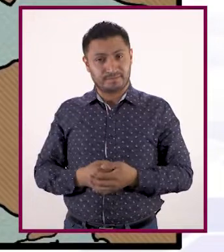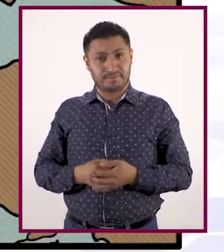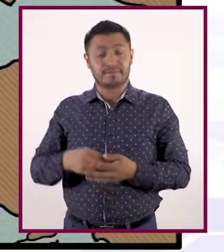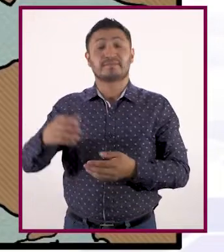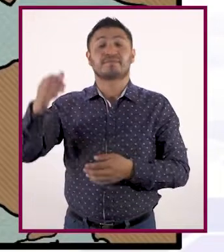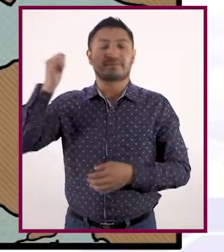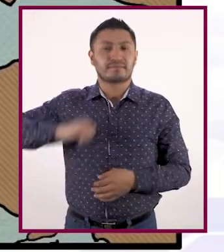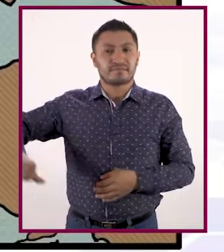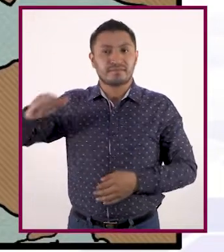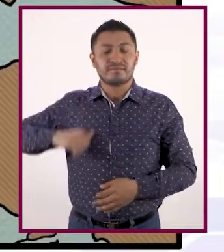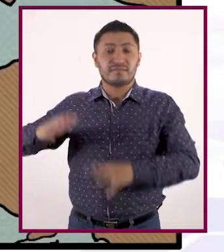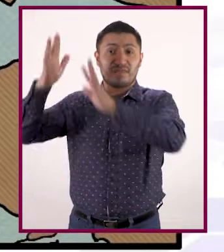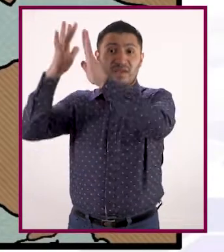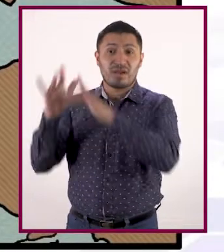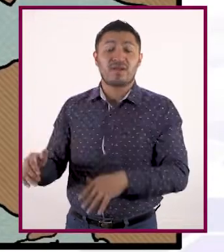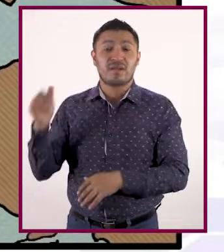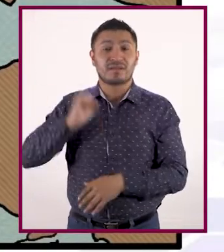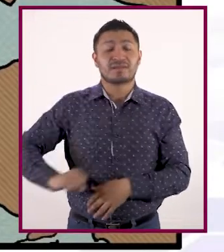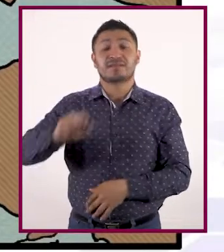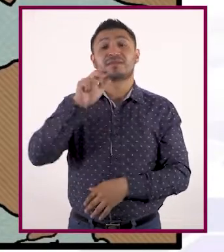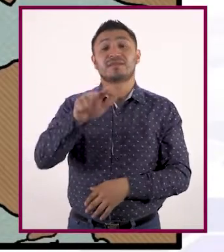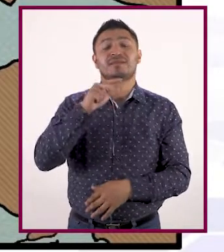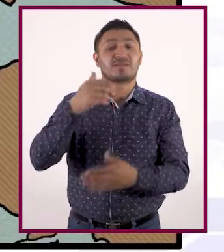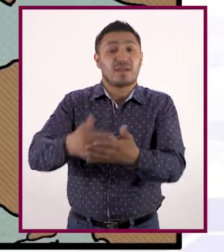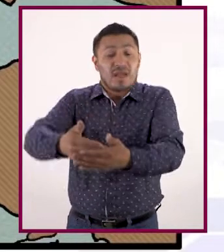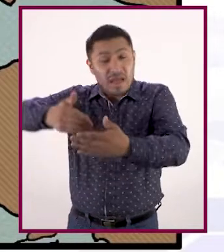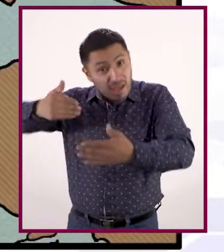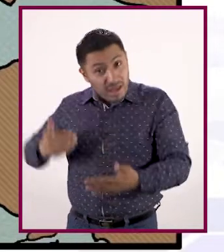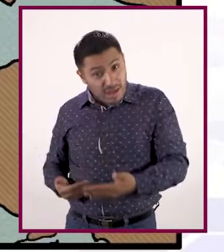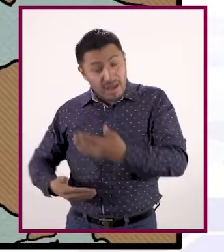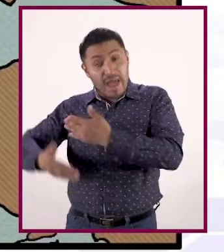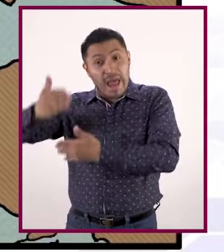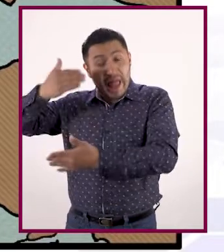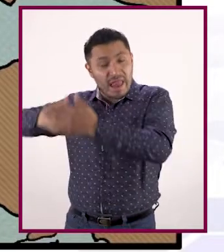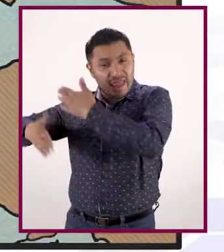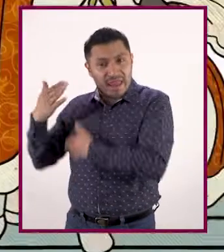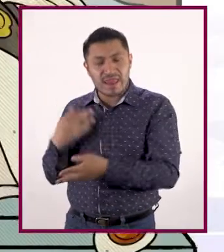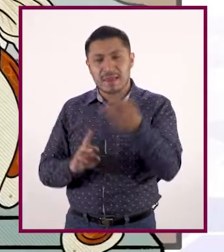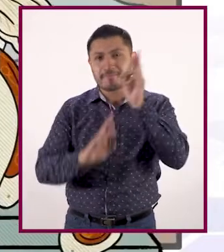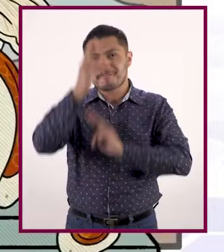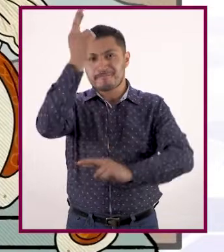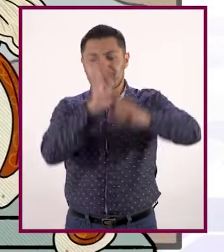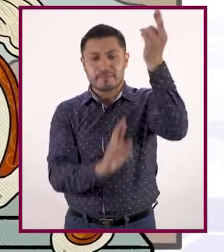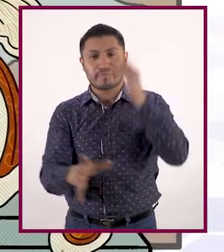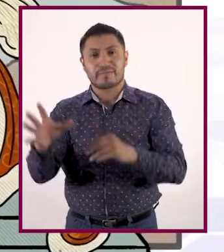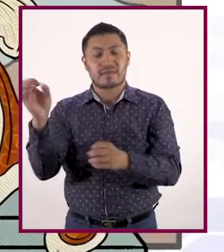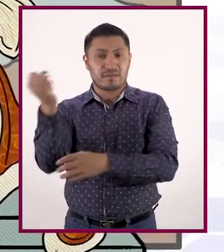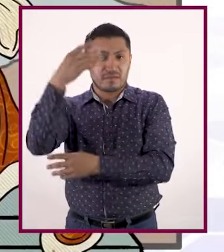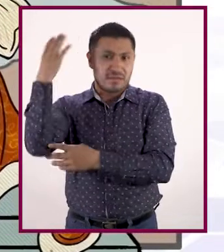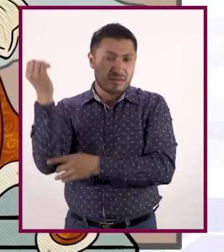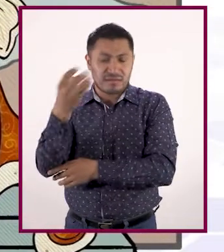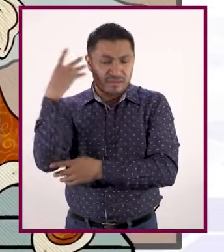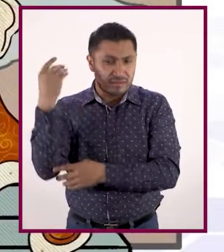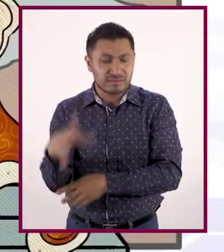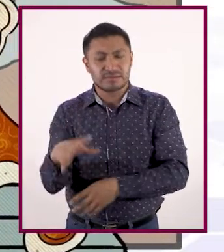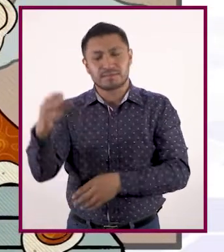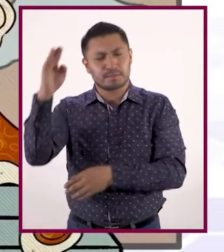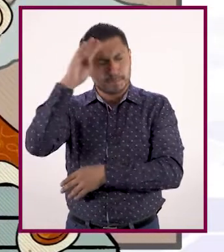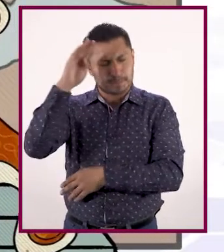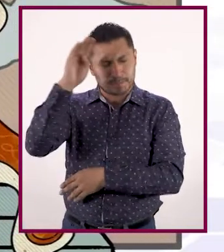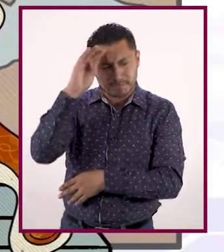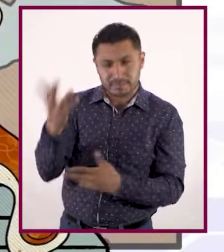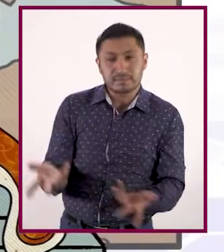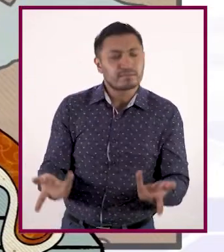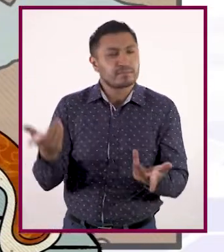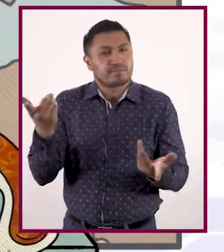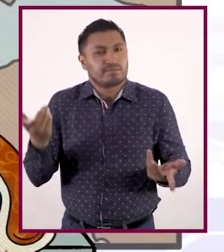francia del siglo 18 antes del inicio del movimiento revolucionario la asamblea constituyente se hizo una pregunta que